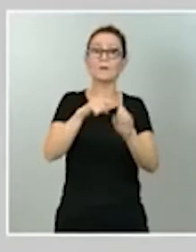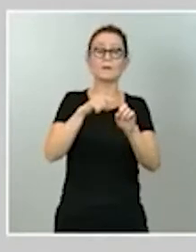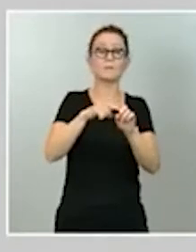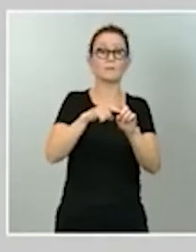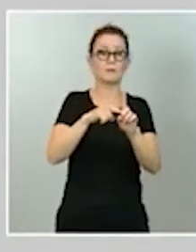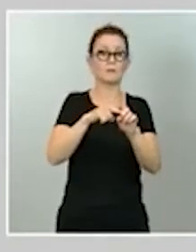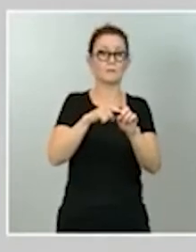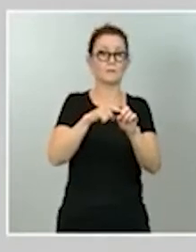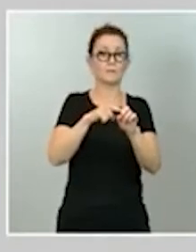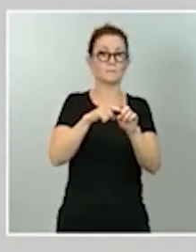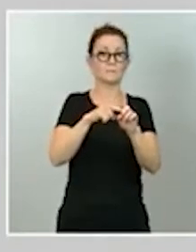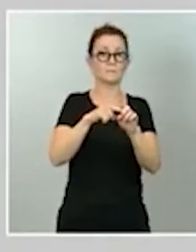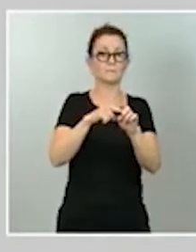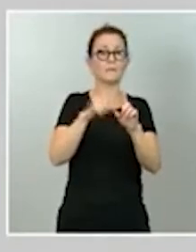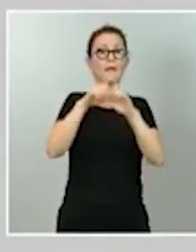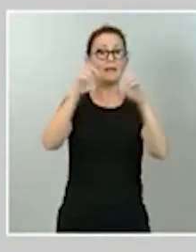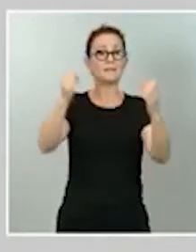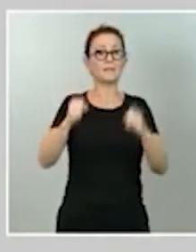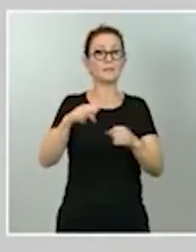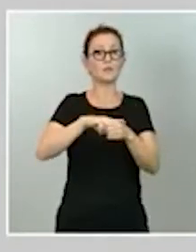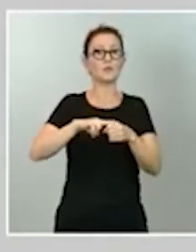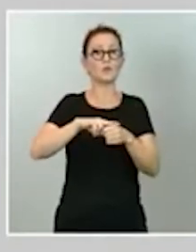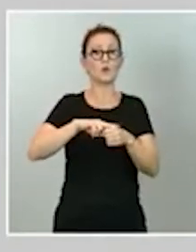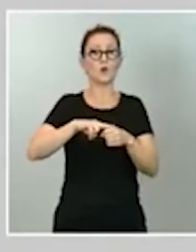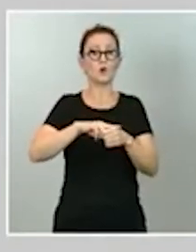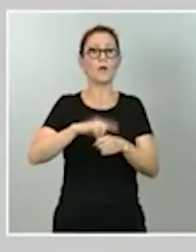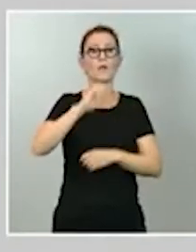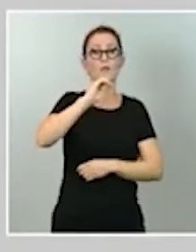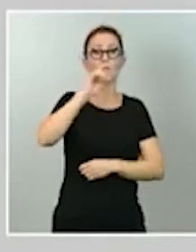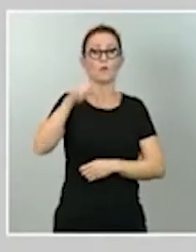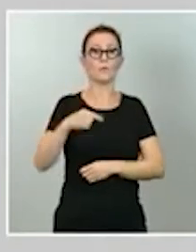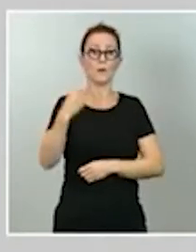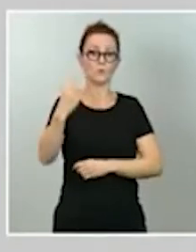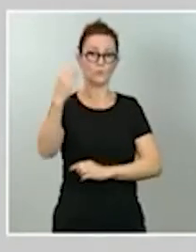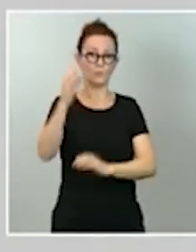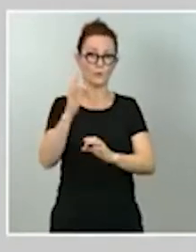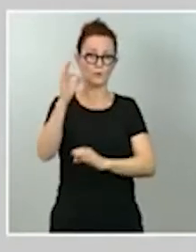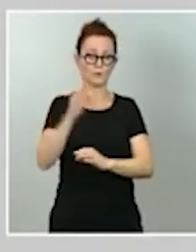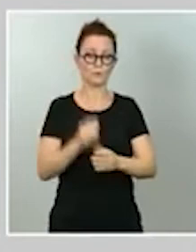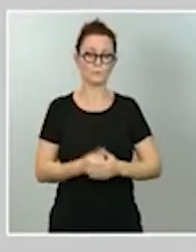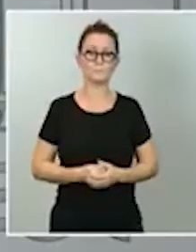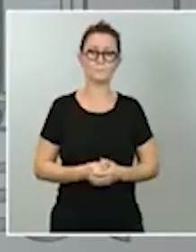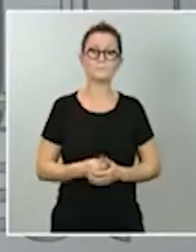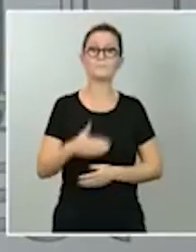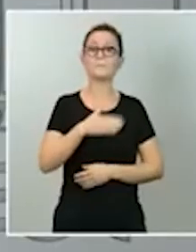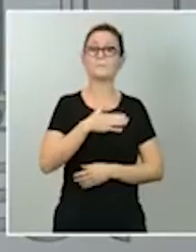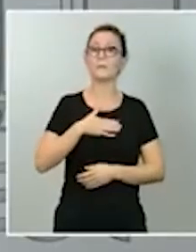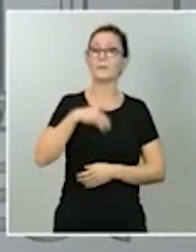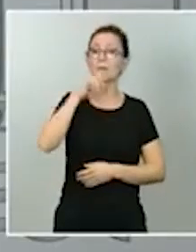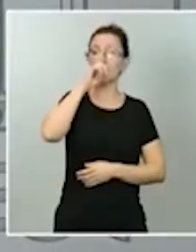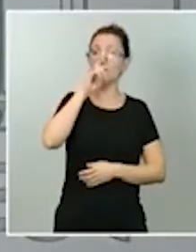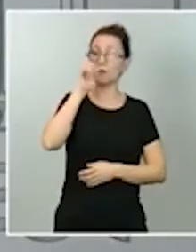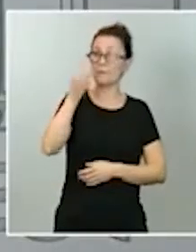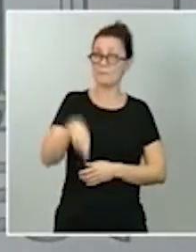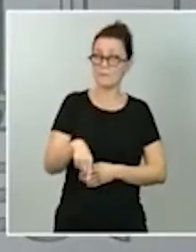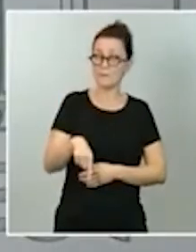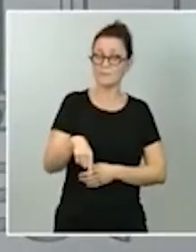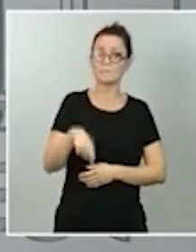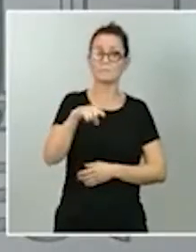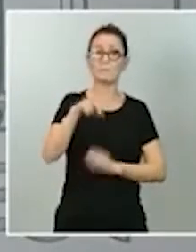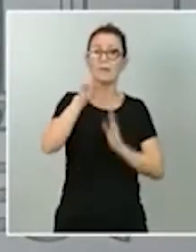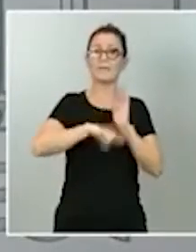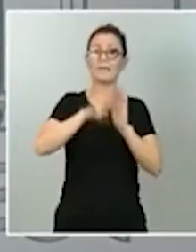será de aproximadamente el 0,1 por ciento quiero recordar también que con la suspensión de estas reglas fiscales